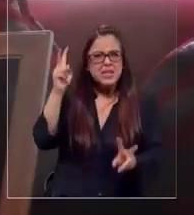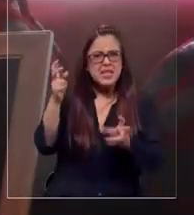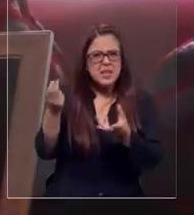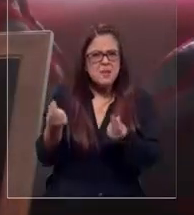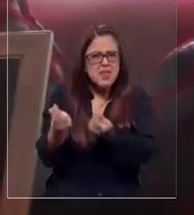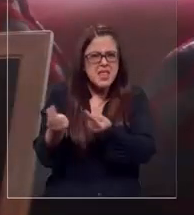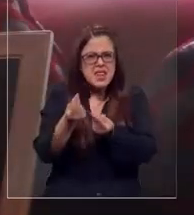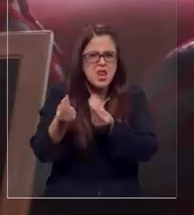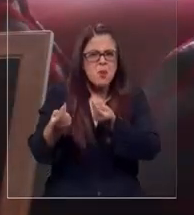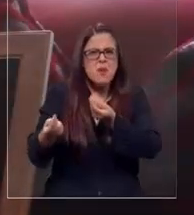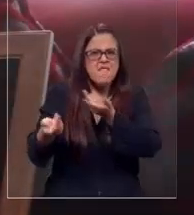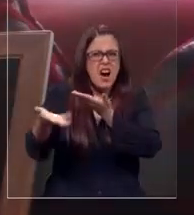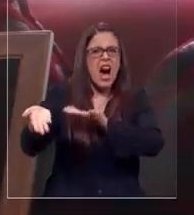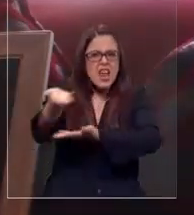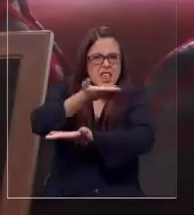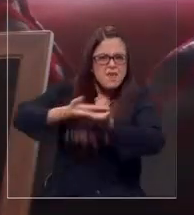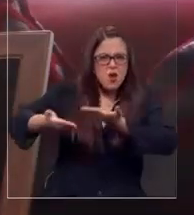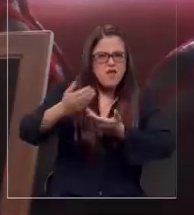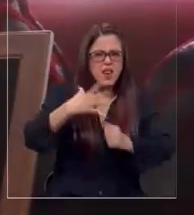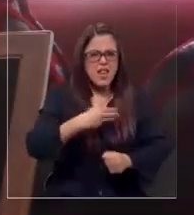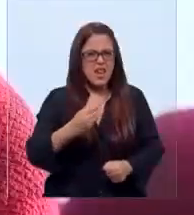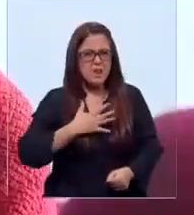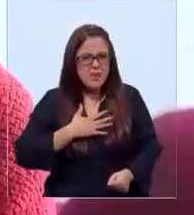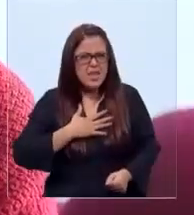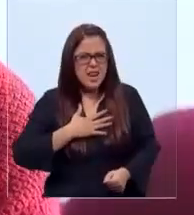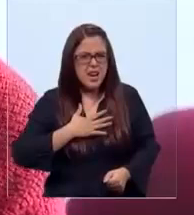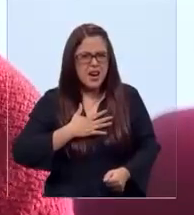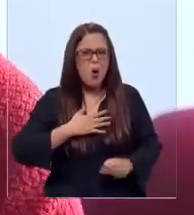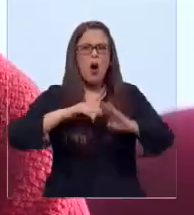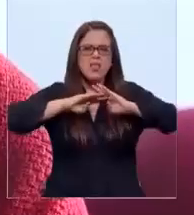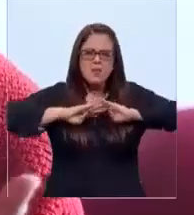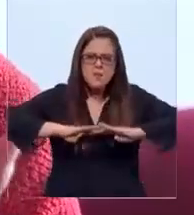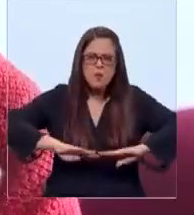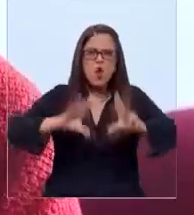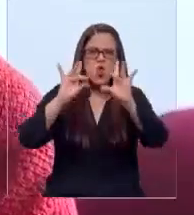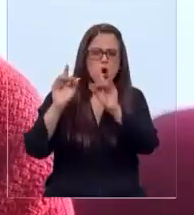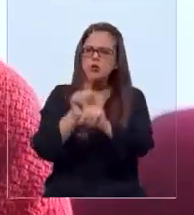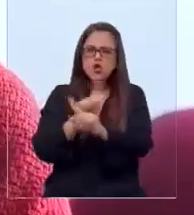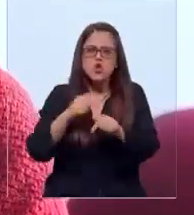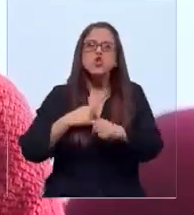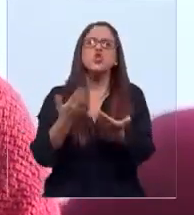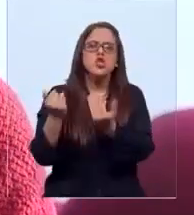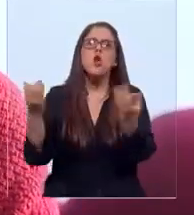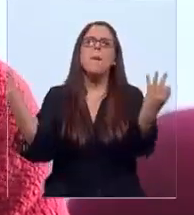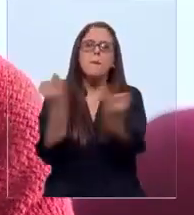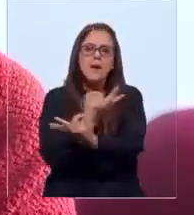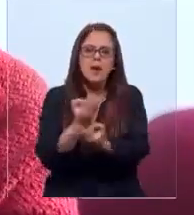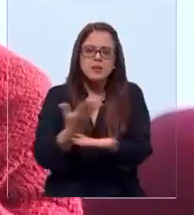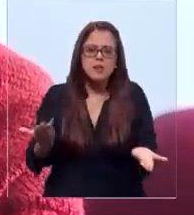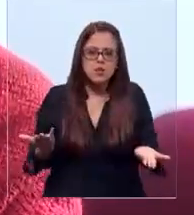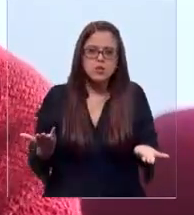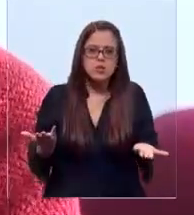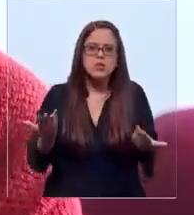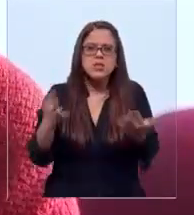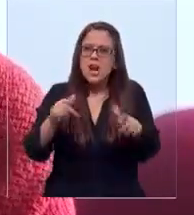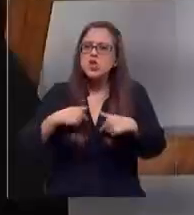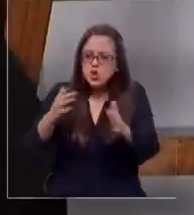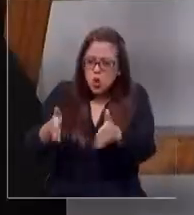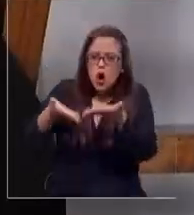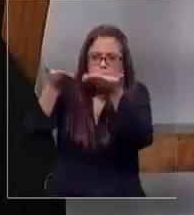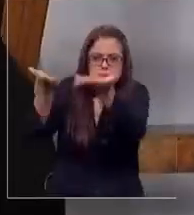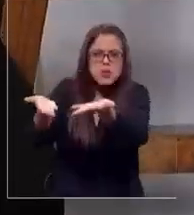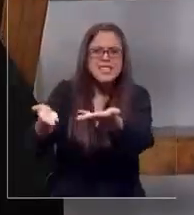va a devolver a mi hija? ¿Me va a aplacar el dolor? No, le dije yo. Yo necesito una explicación. Yo se la entregué